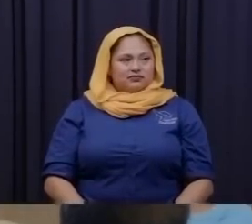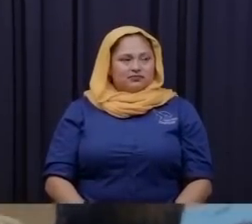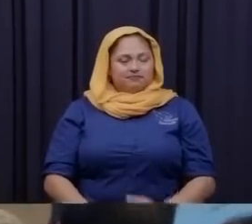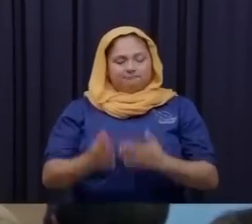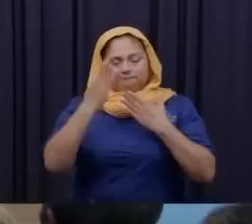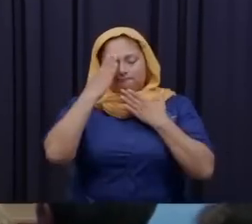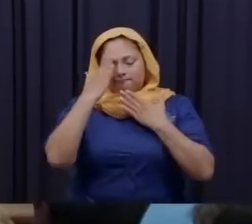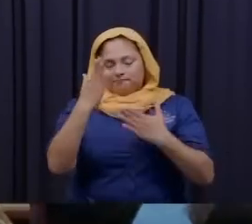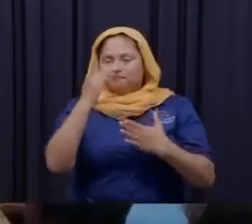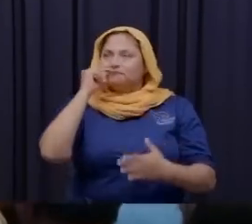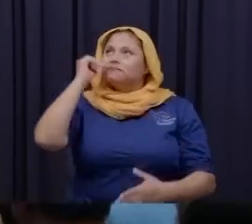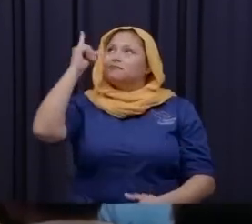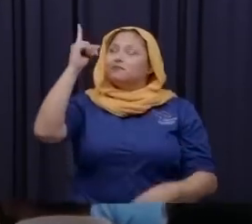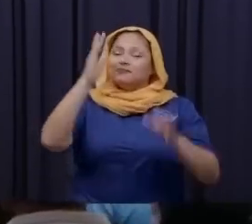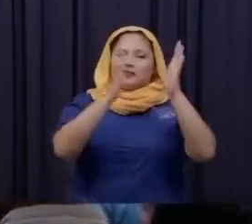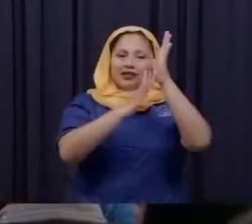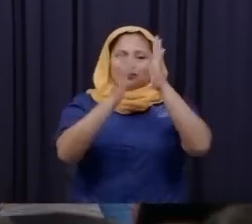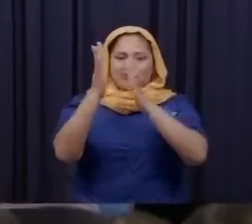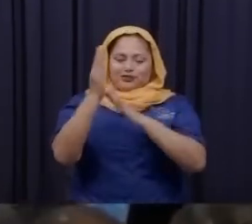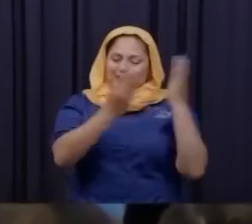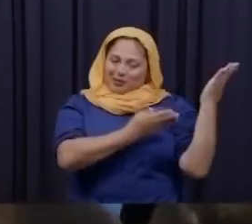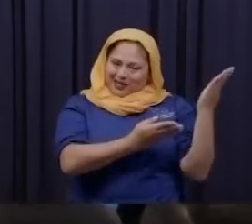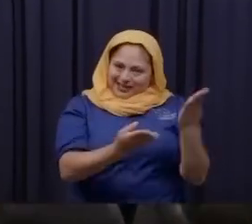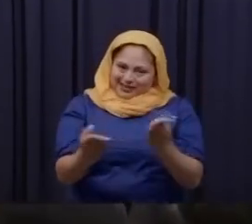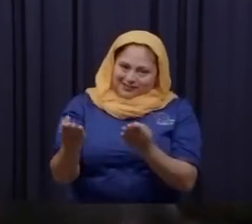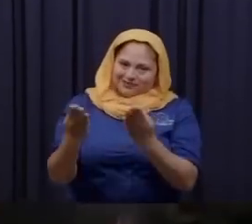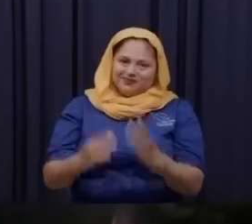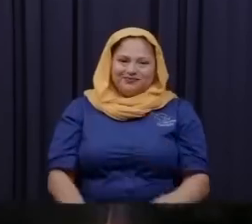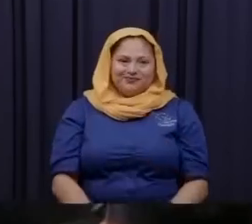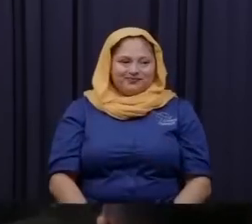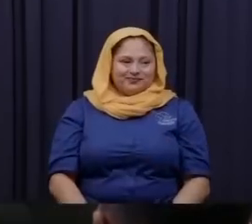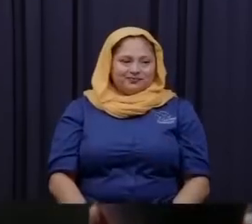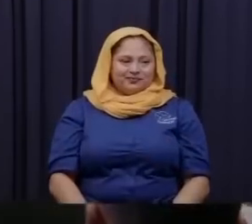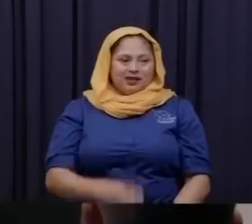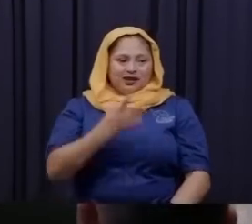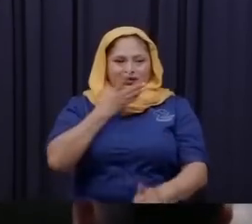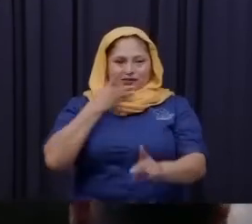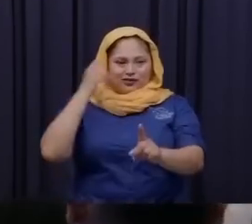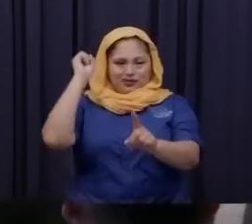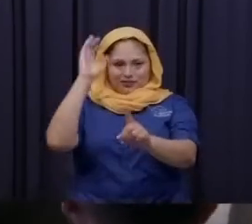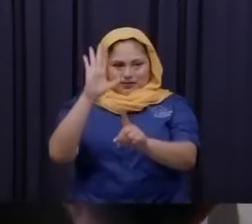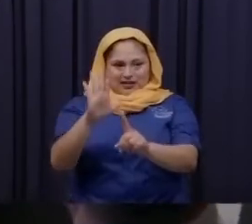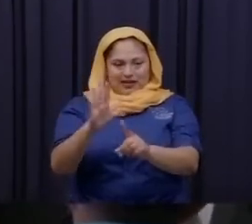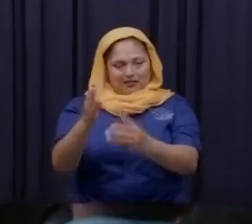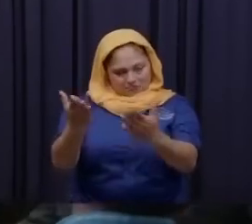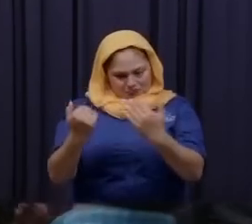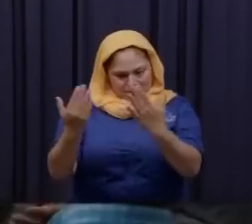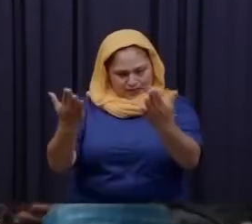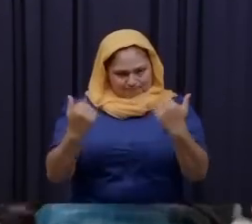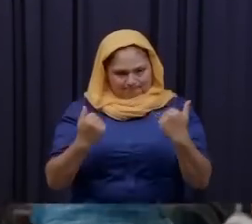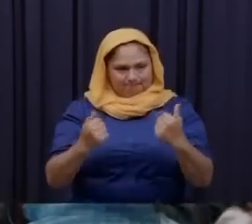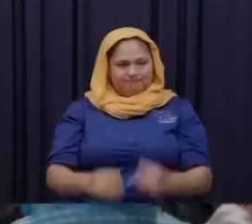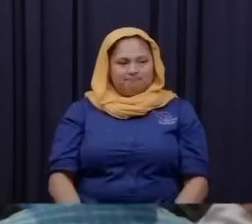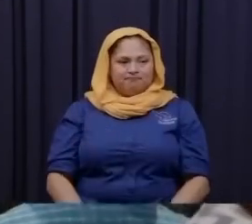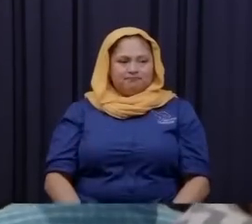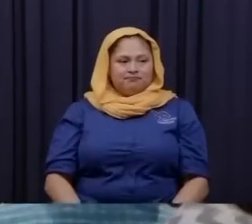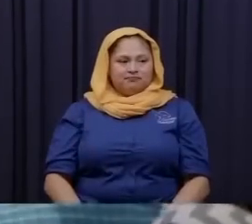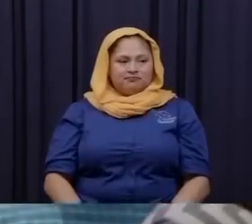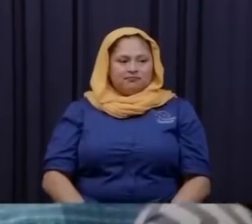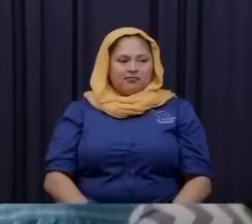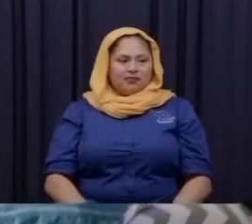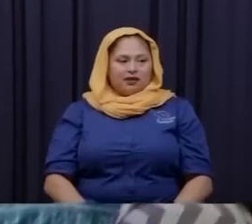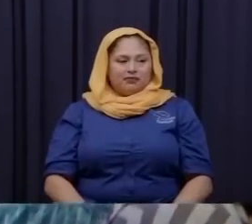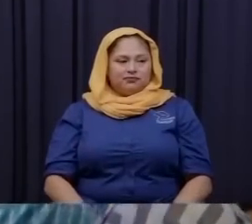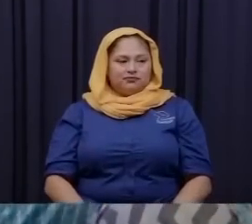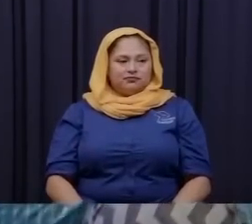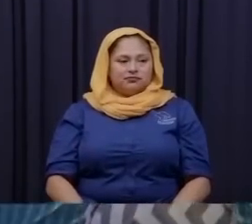Gracias, Señor Jesús. Bienvenido. Dios te bendiga. Ven. Démosle permiso ahí para